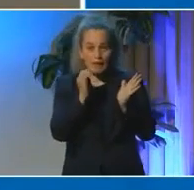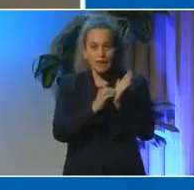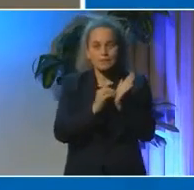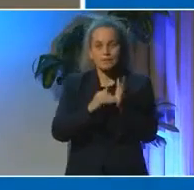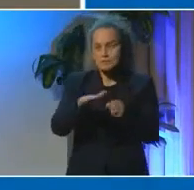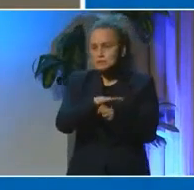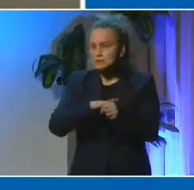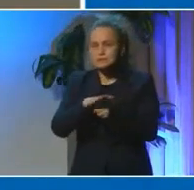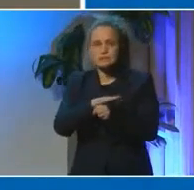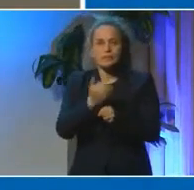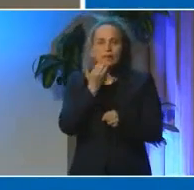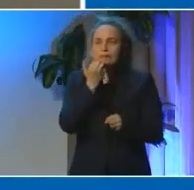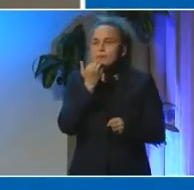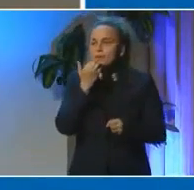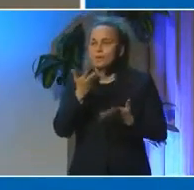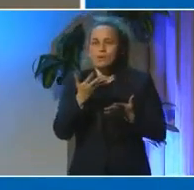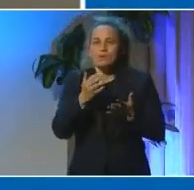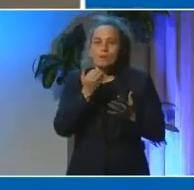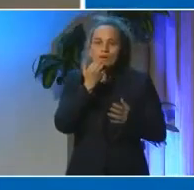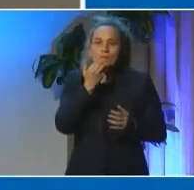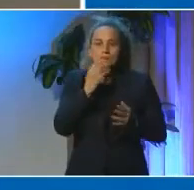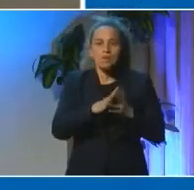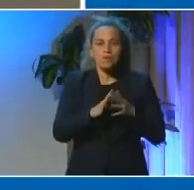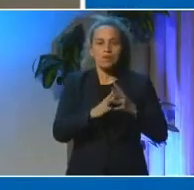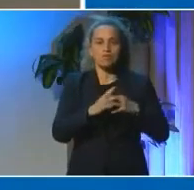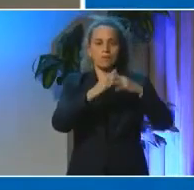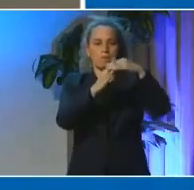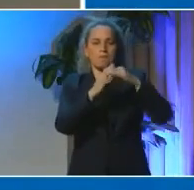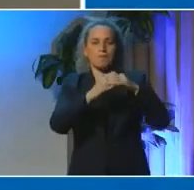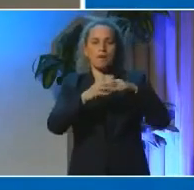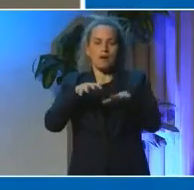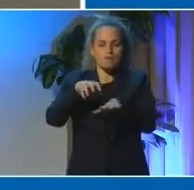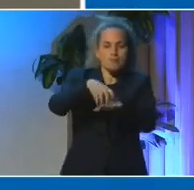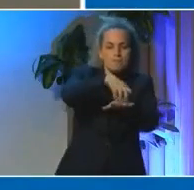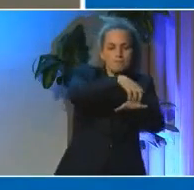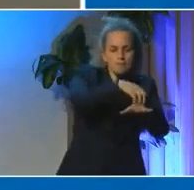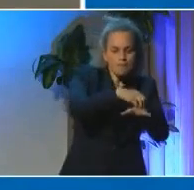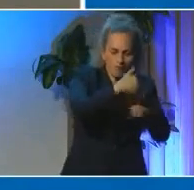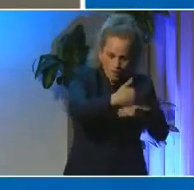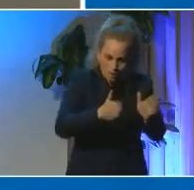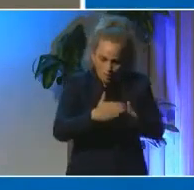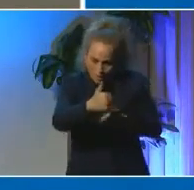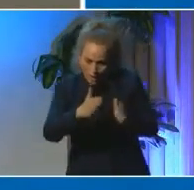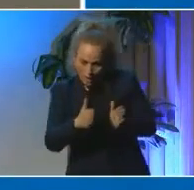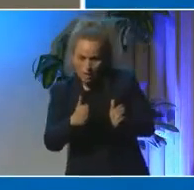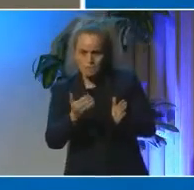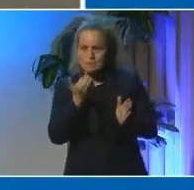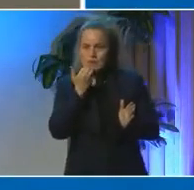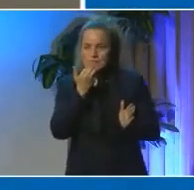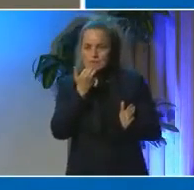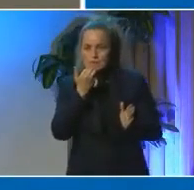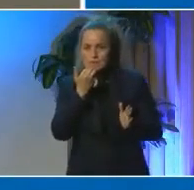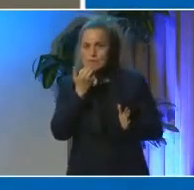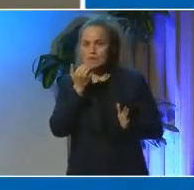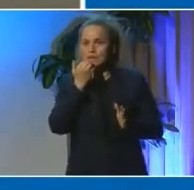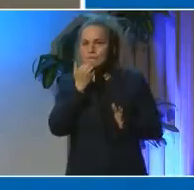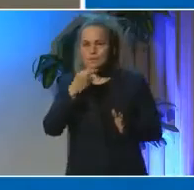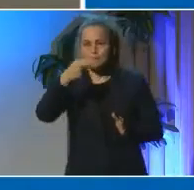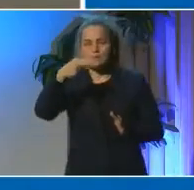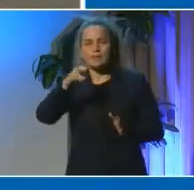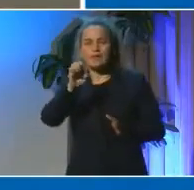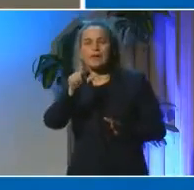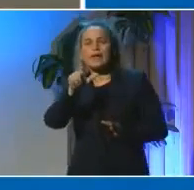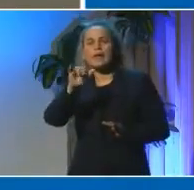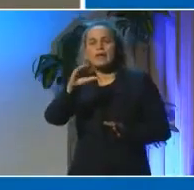situaciones donde necesitamos transportar El Whisky de alguna forma eh Me invento en el no me invento en el e-commerce por ejemplo